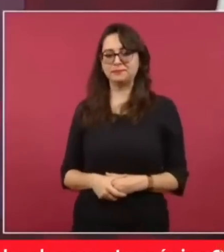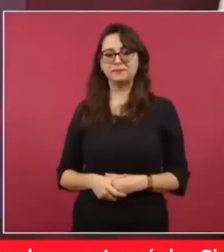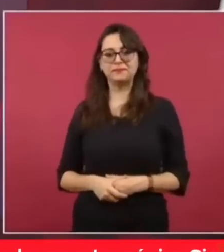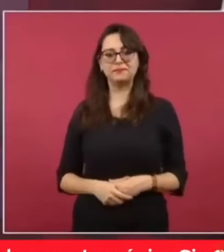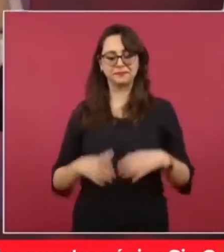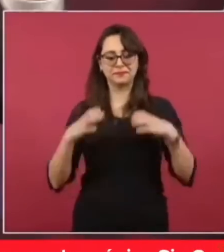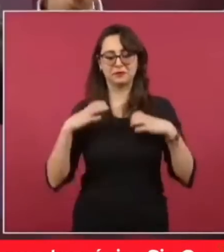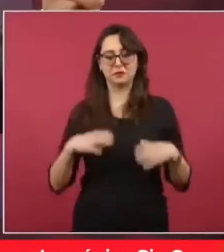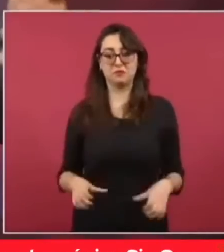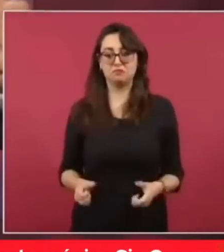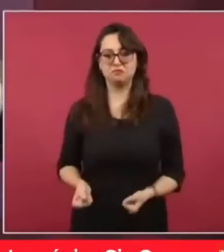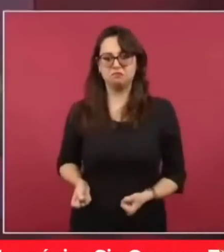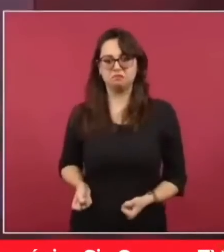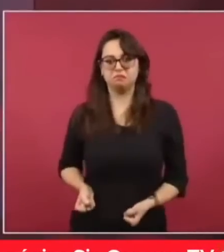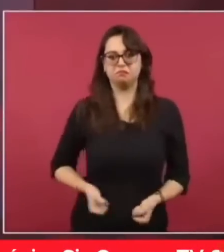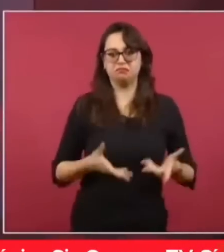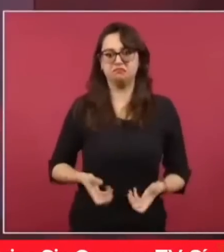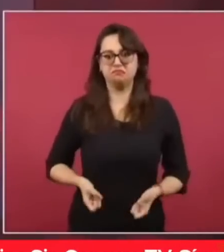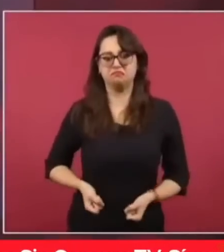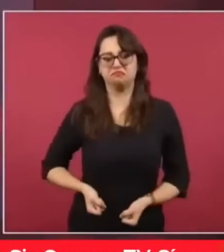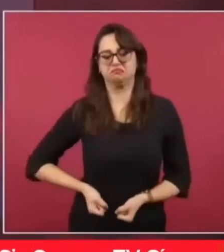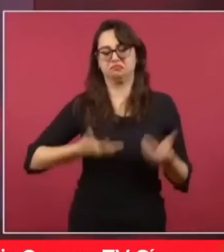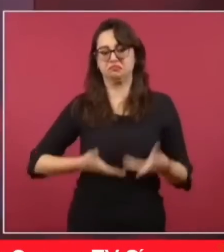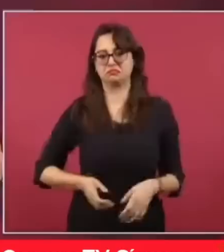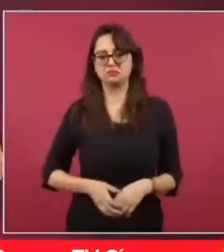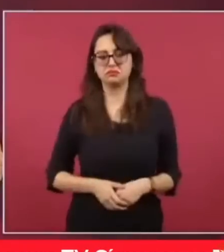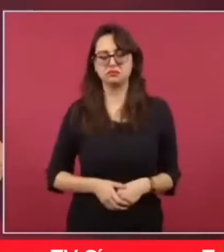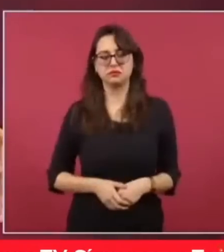de los sacerdotes. ¡Qué bueno!